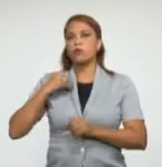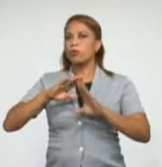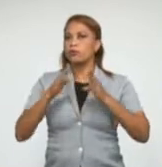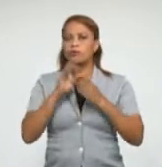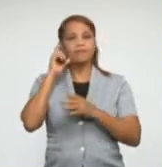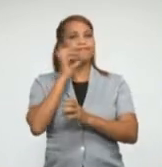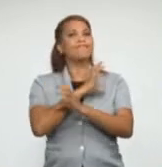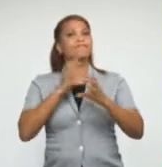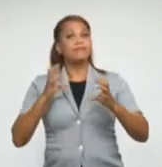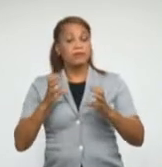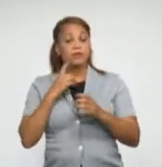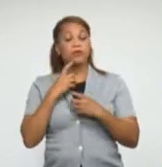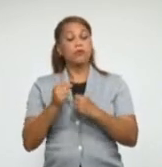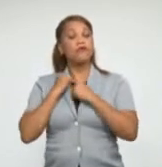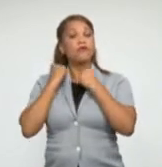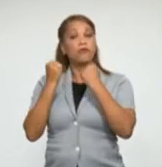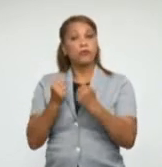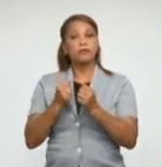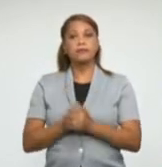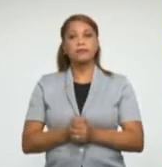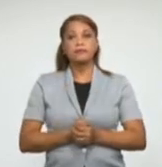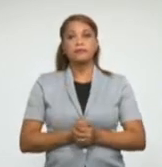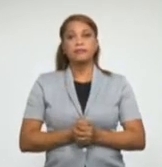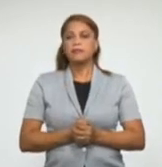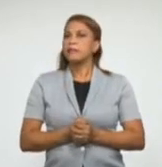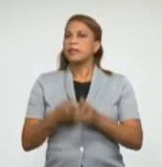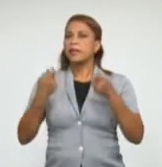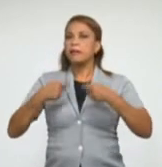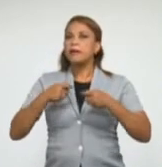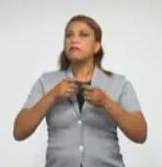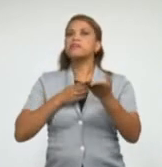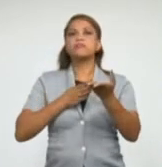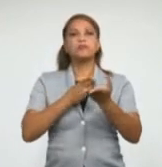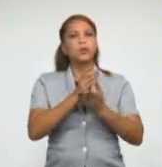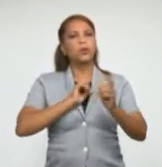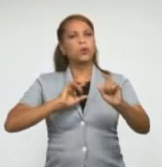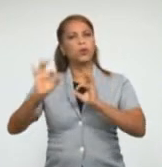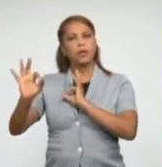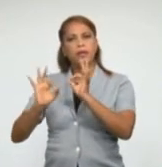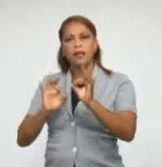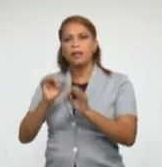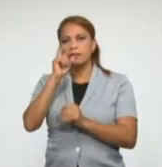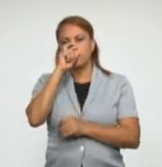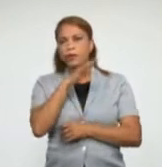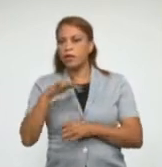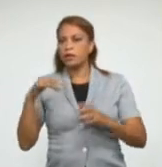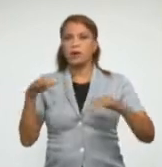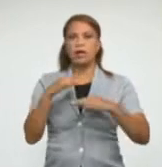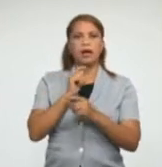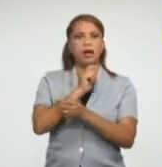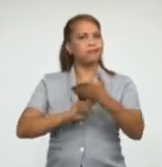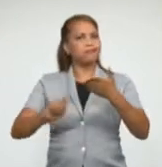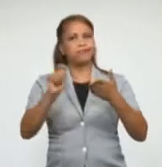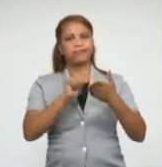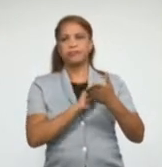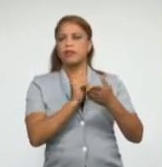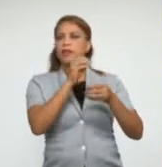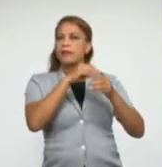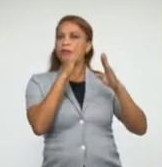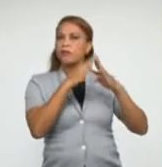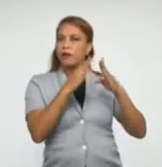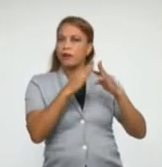pienso que no hay un adjetivo que pueda englobar la hazaña que se ha hecho en tan poco tiempo. Y es otro de los mensajes a la